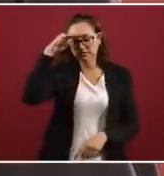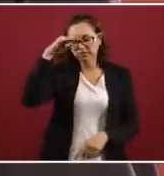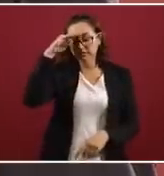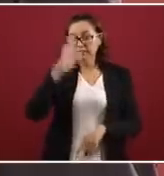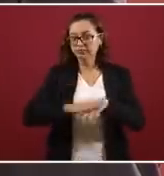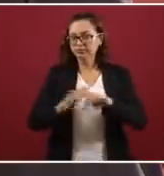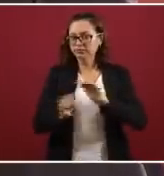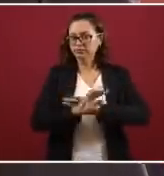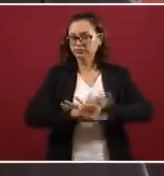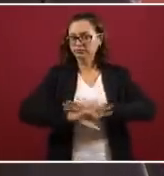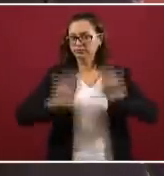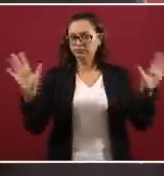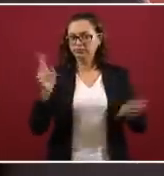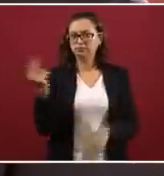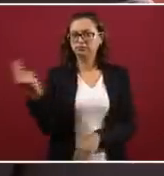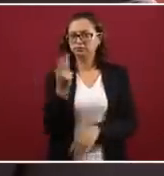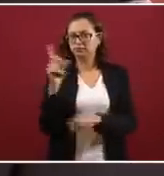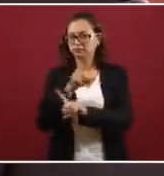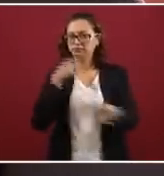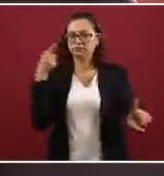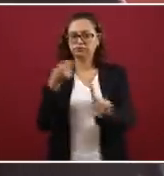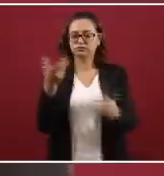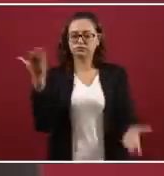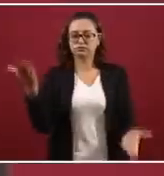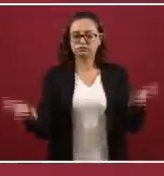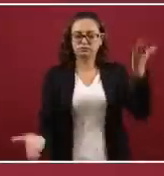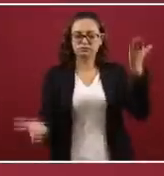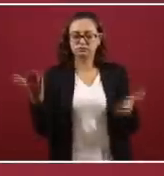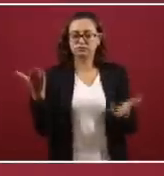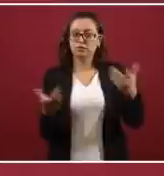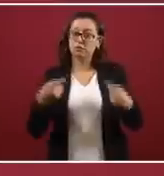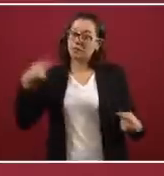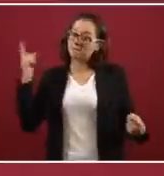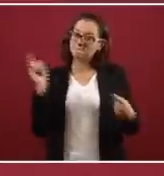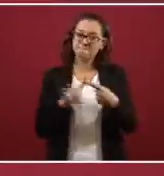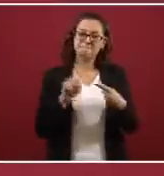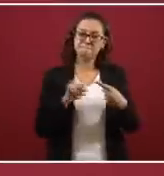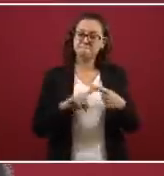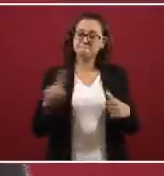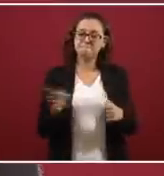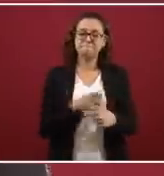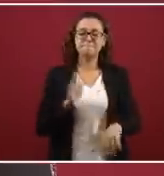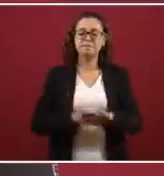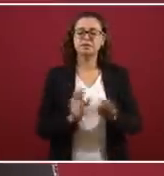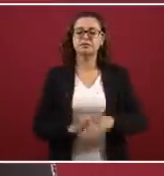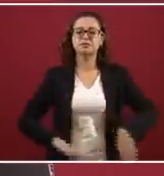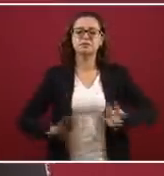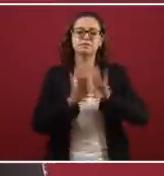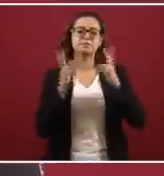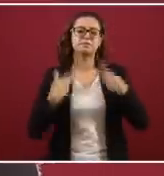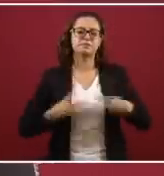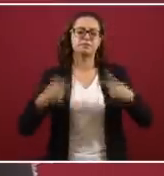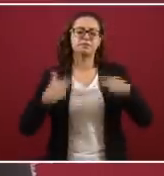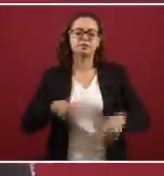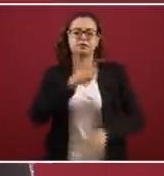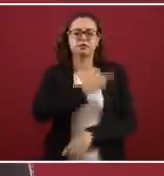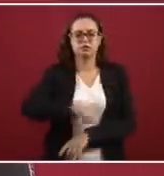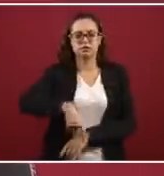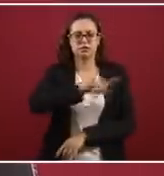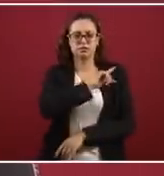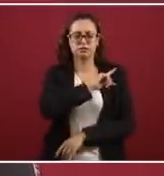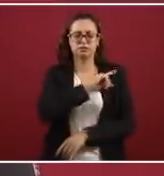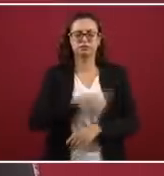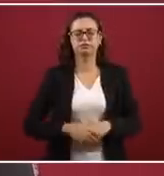desde luego lo más importante es la salud de las